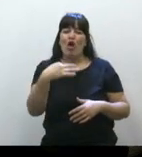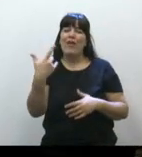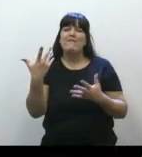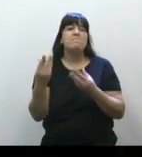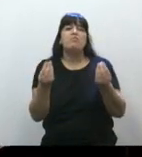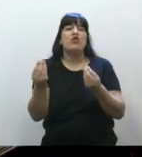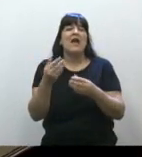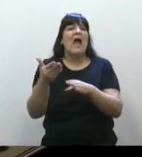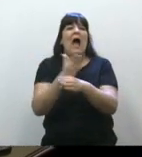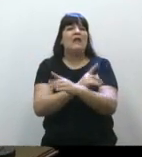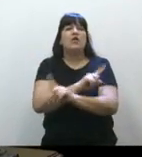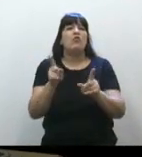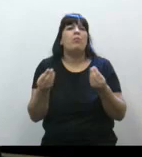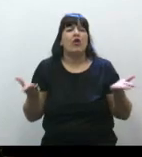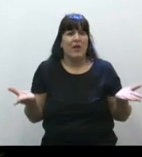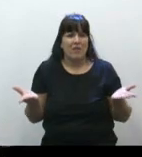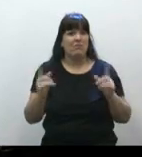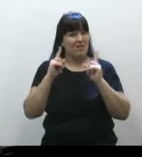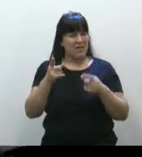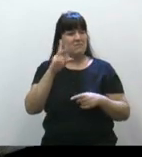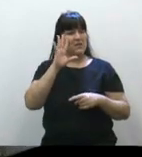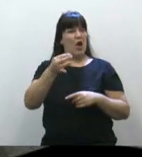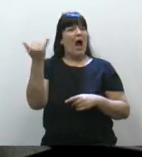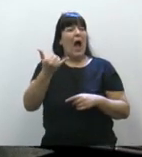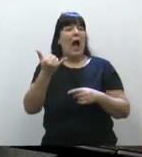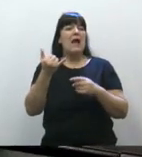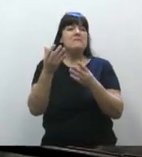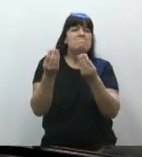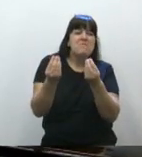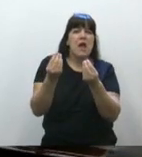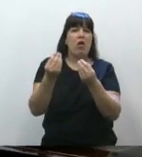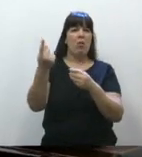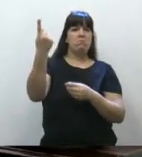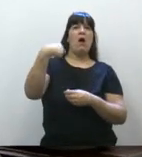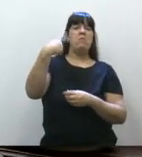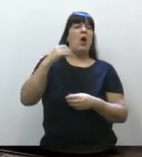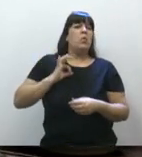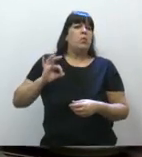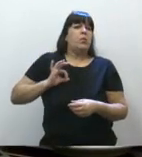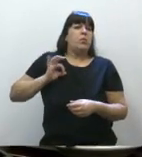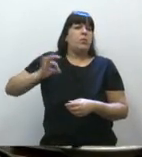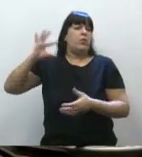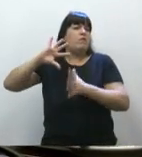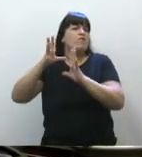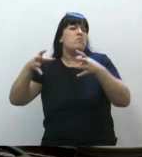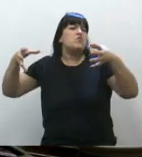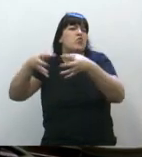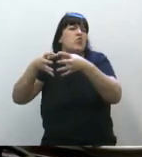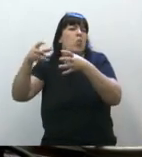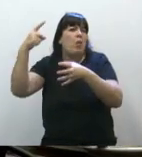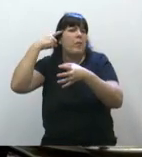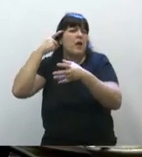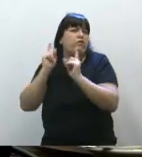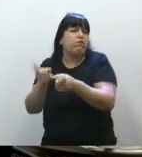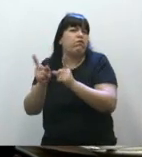también le tuvimos miedo a estructuras dominantes y viejas que